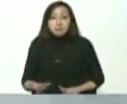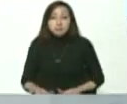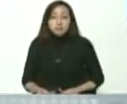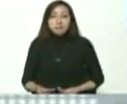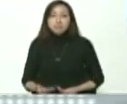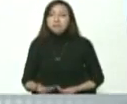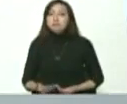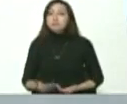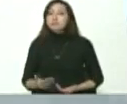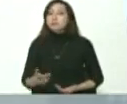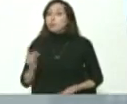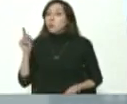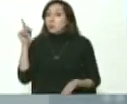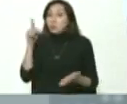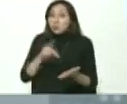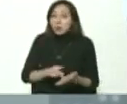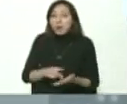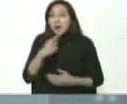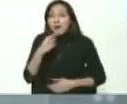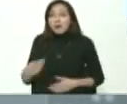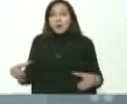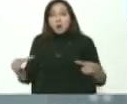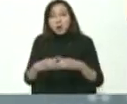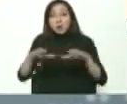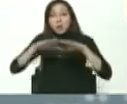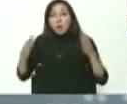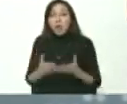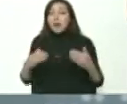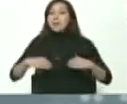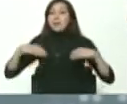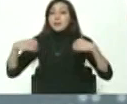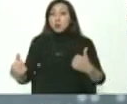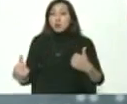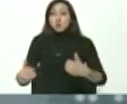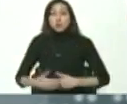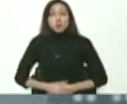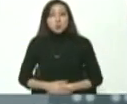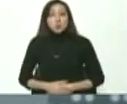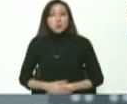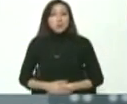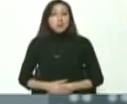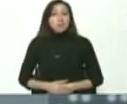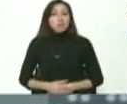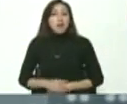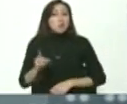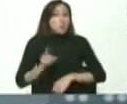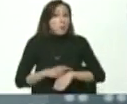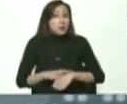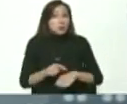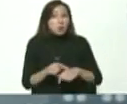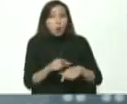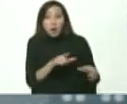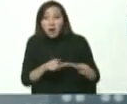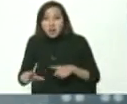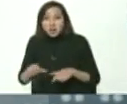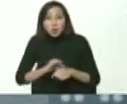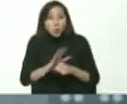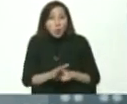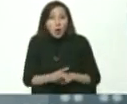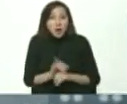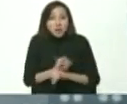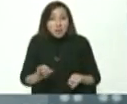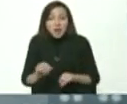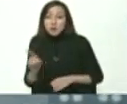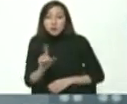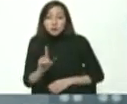Y de acuerdo a lo que dice la Organización Mundial de la Salud, no está cerca ese momento. A mí me gusta hablar crudo y